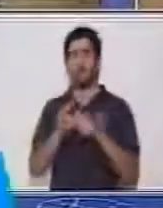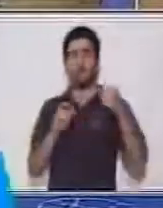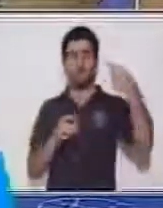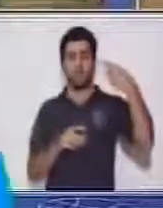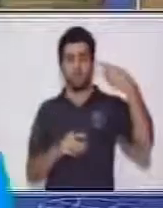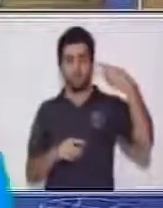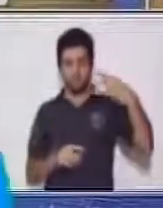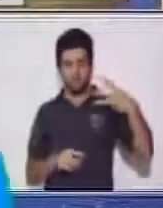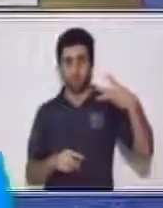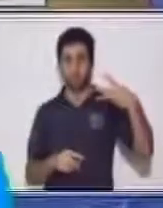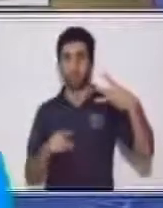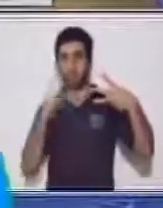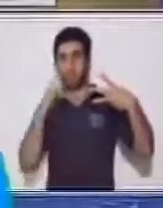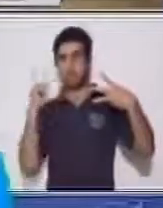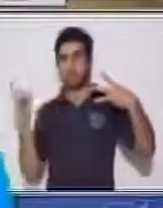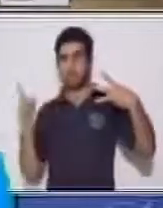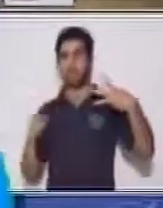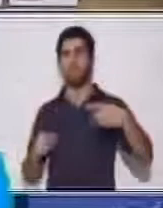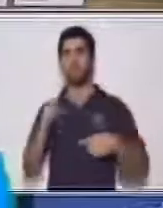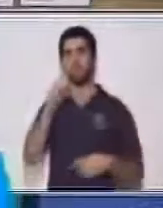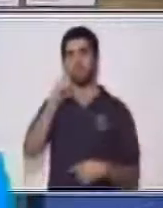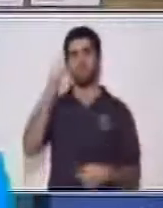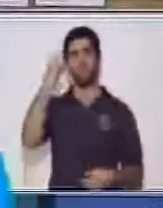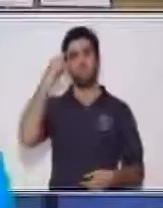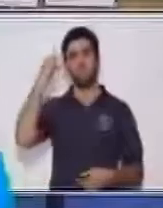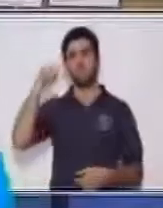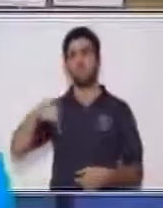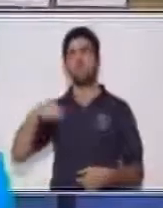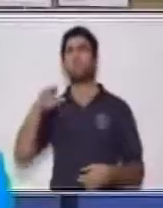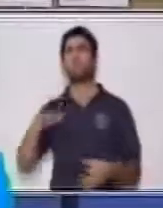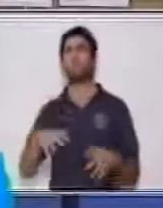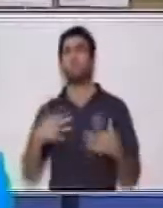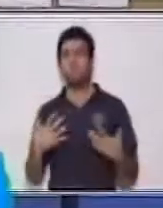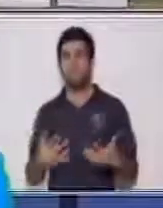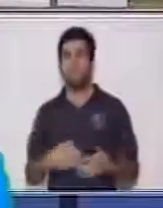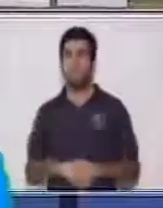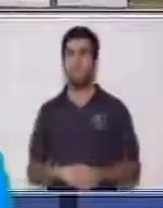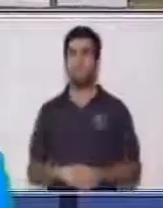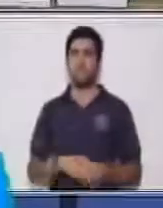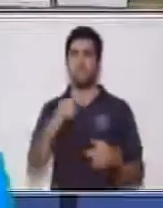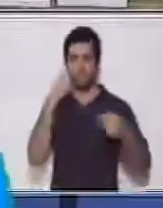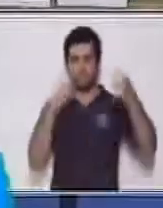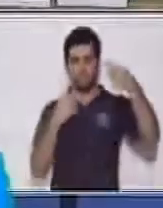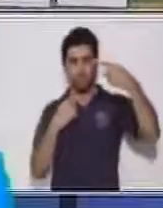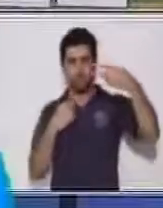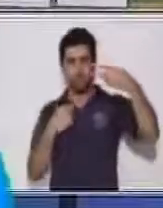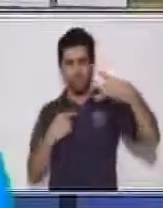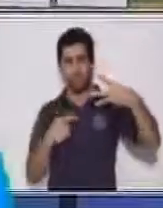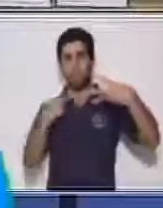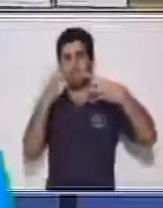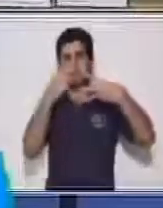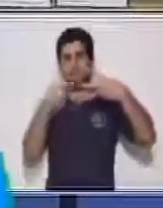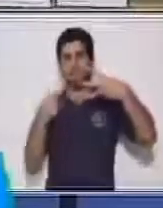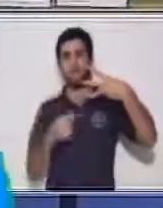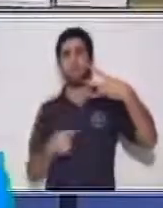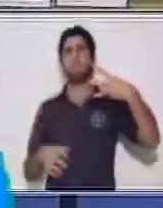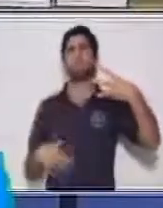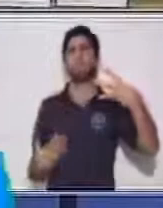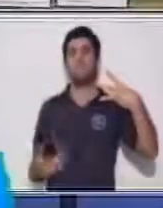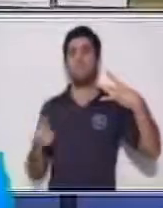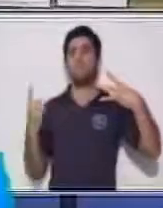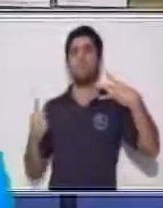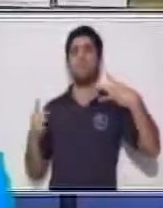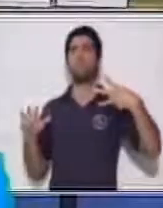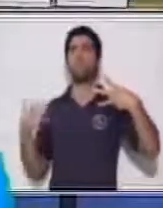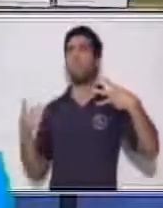ojos brillaban como 2 estrellas. En la actualidad estamos en la etapa de validación de la vacuna. Y en la del doctor,